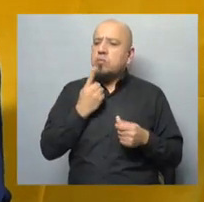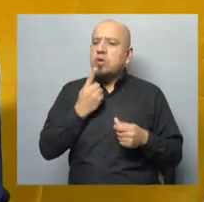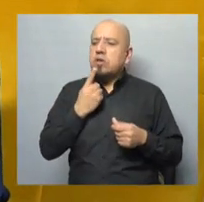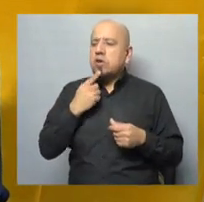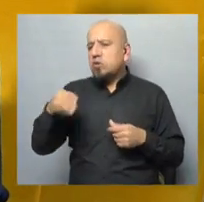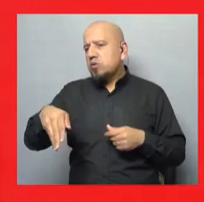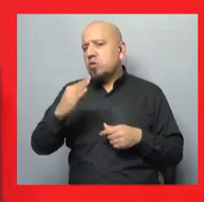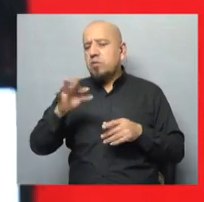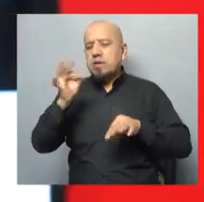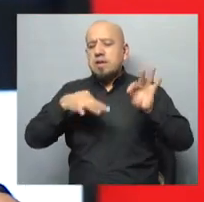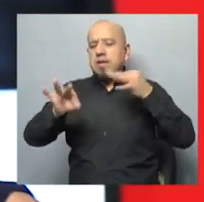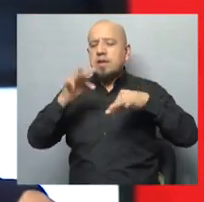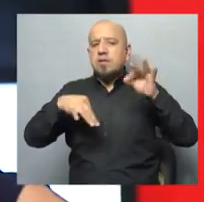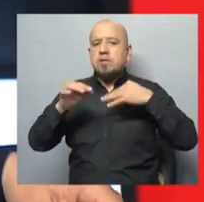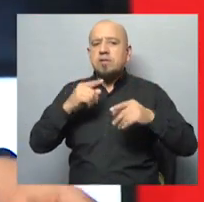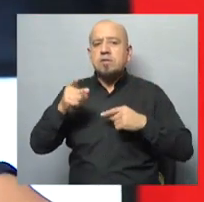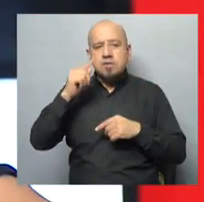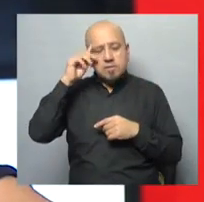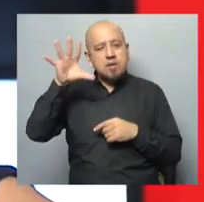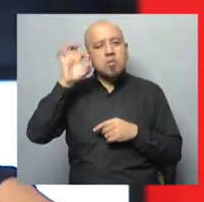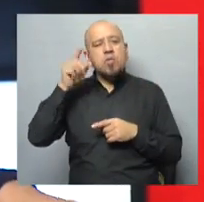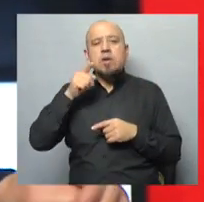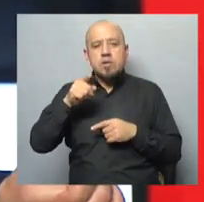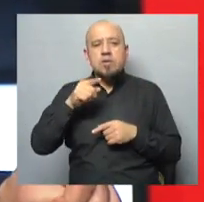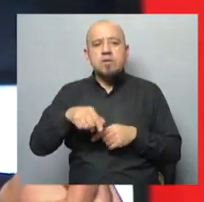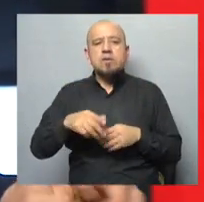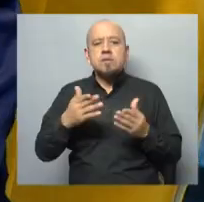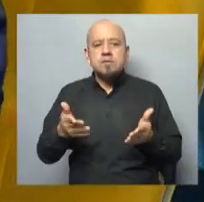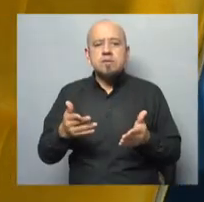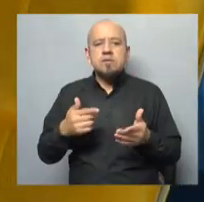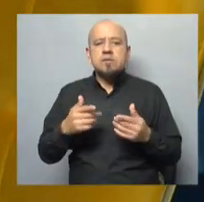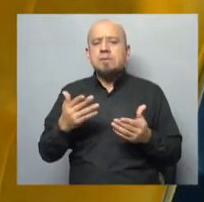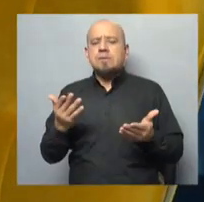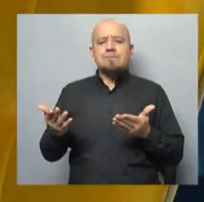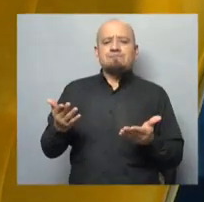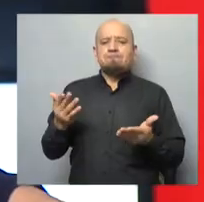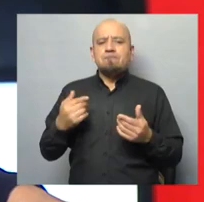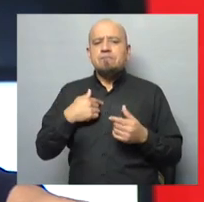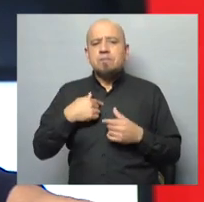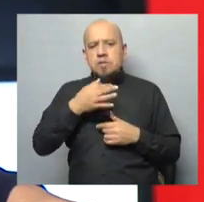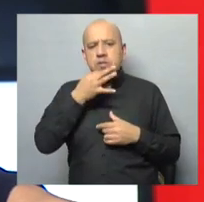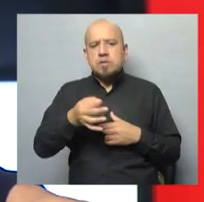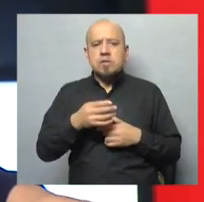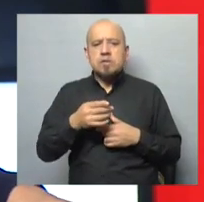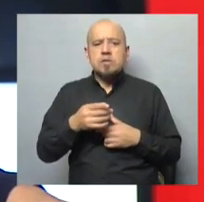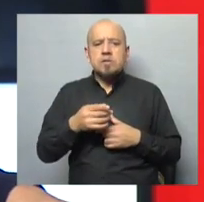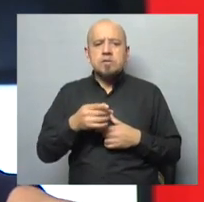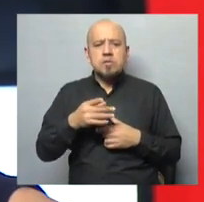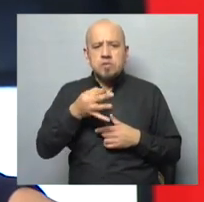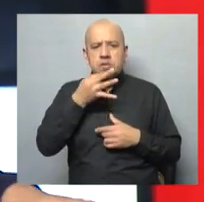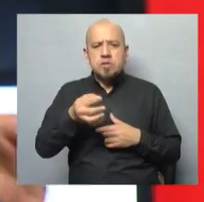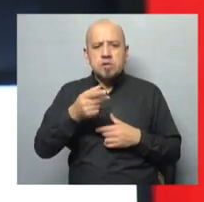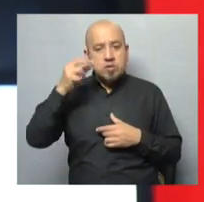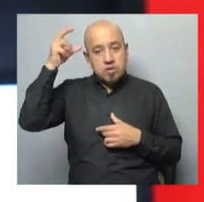el teatro así me acuerdo lo que dije un poco porque yo dije sí creo que lo dije por